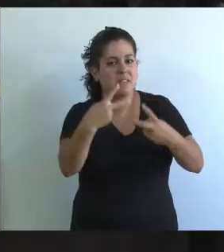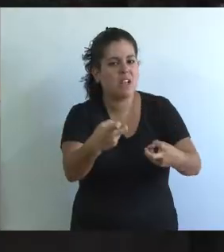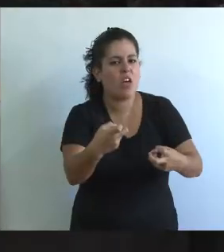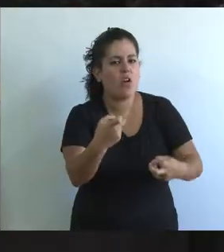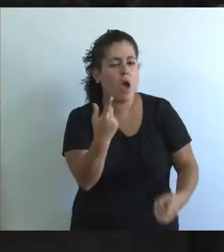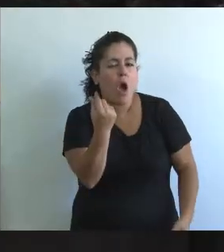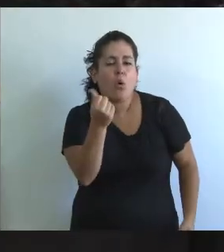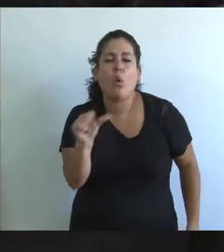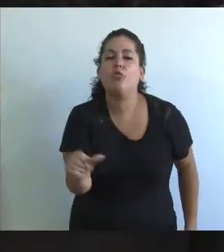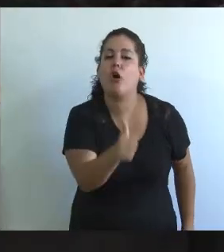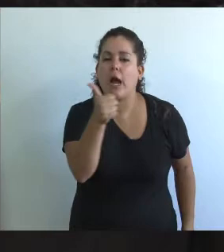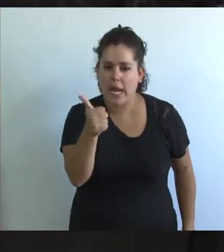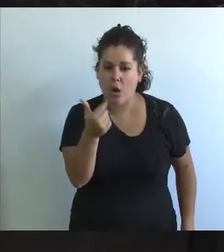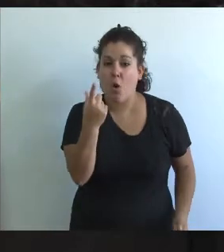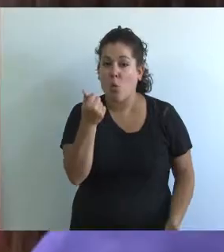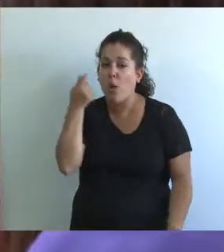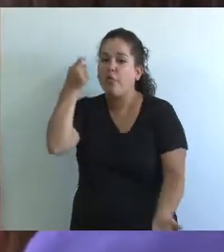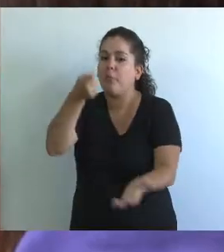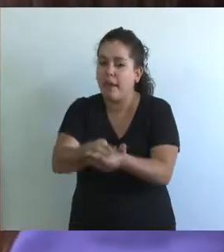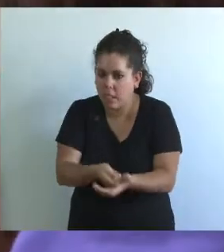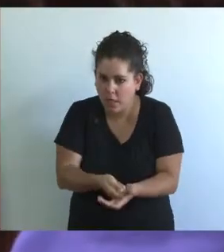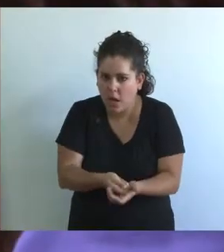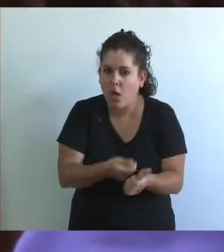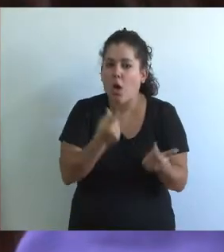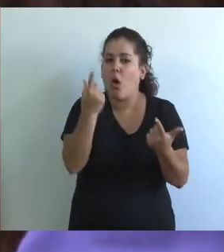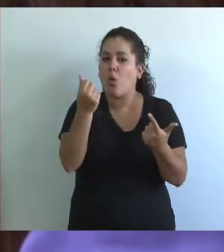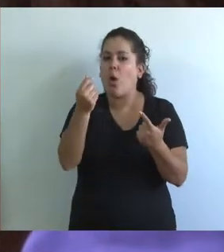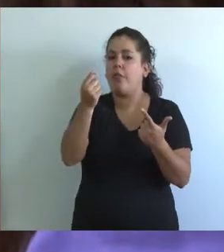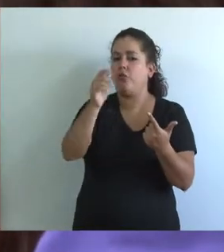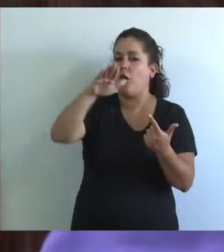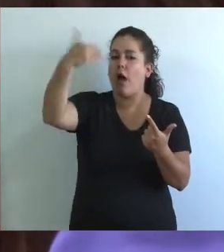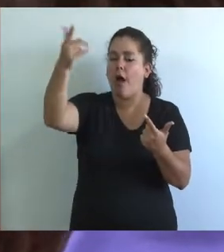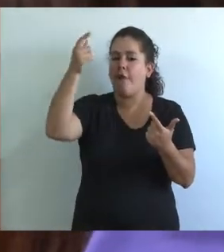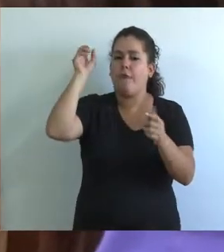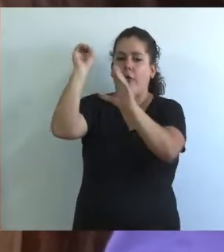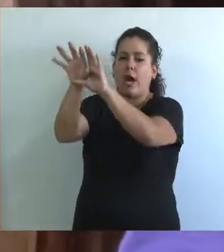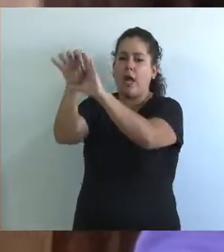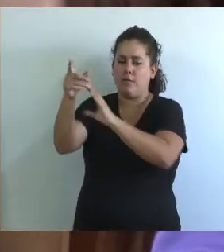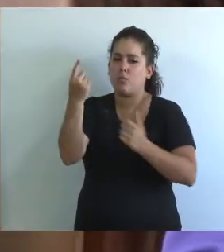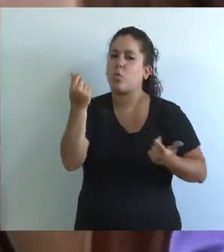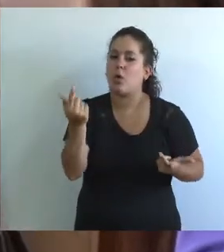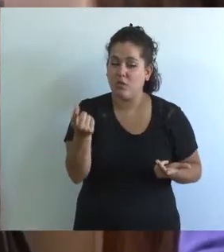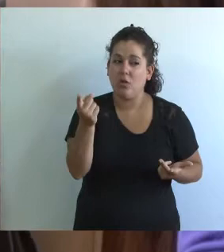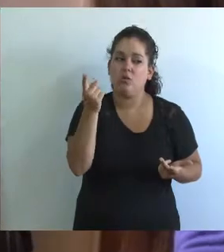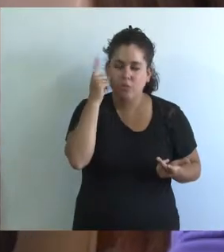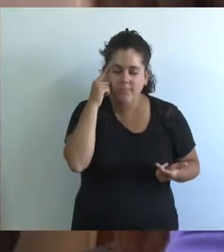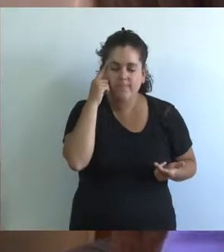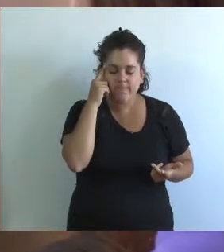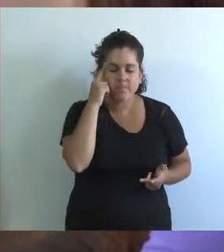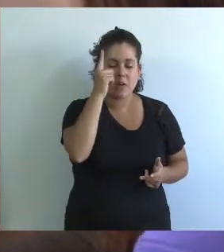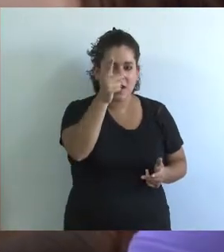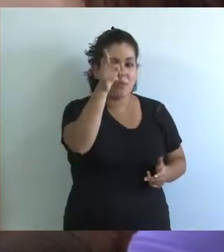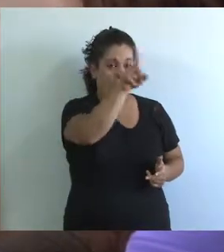que han ganado, de cuánto han invertido y de cuánto han girado al exterior, y creemos que el Estado argentino